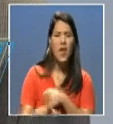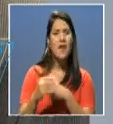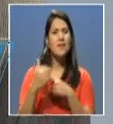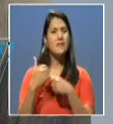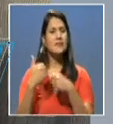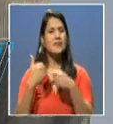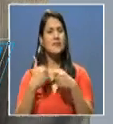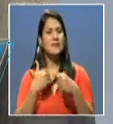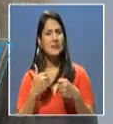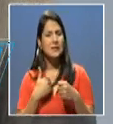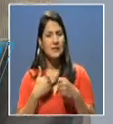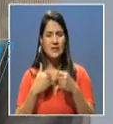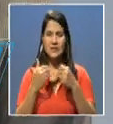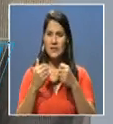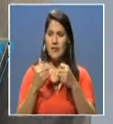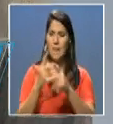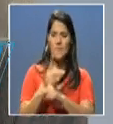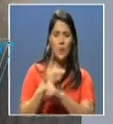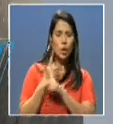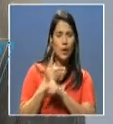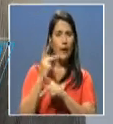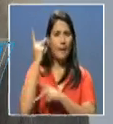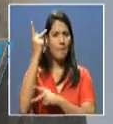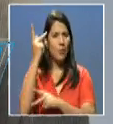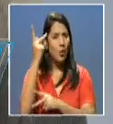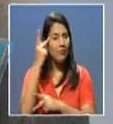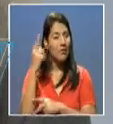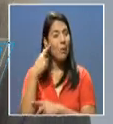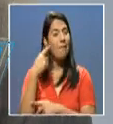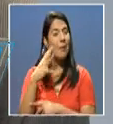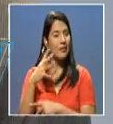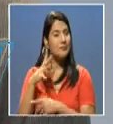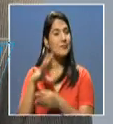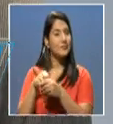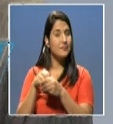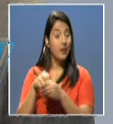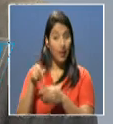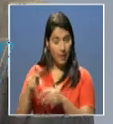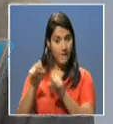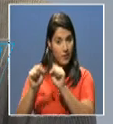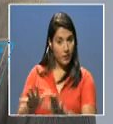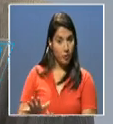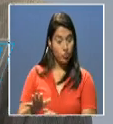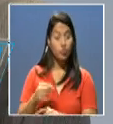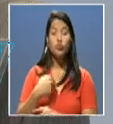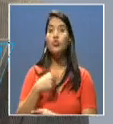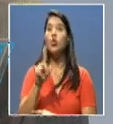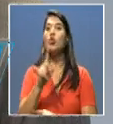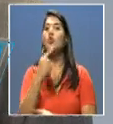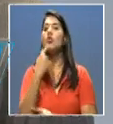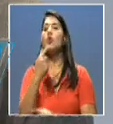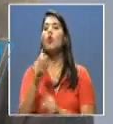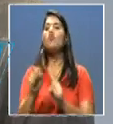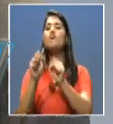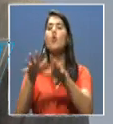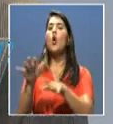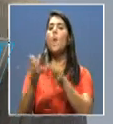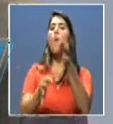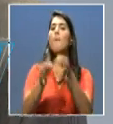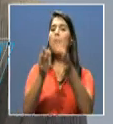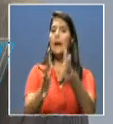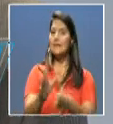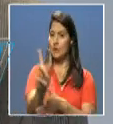alto nivel para proteger a algunos políticos. No, él debería renunciar. No digo yo renunciar como magistrado, pero sí renunciar